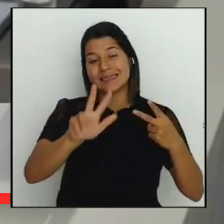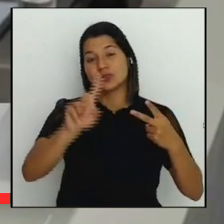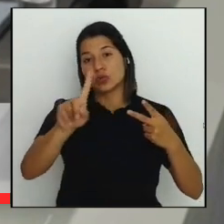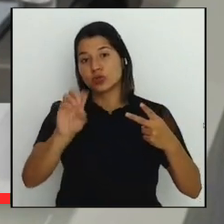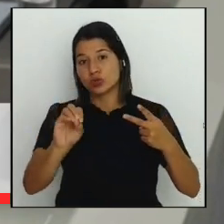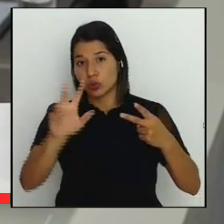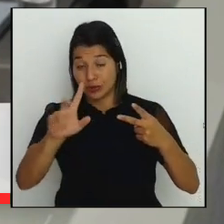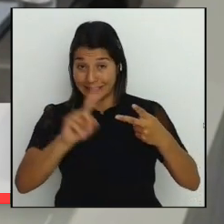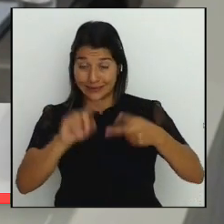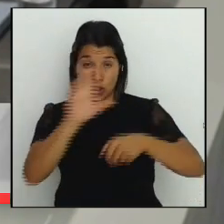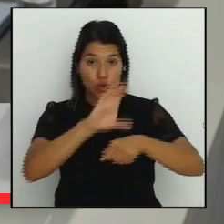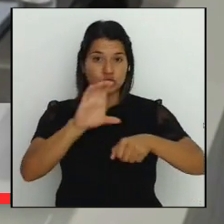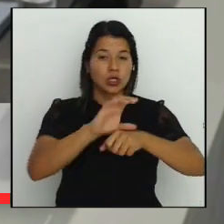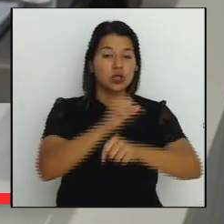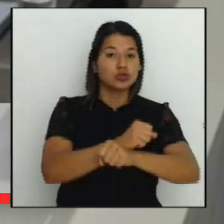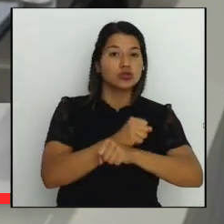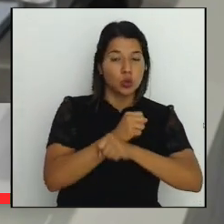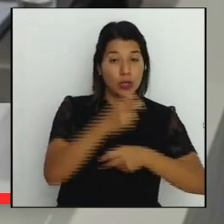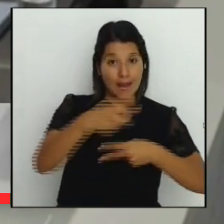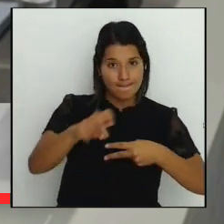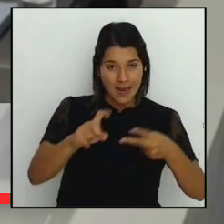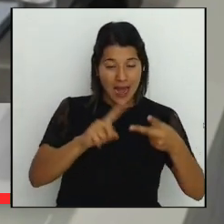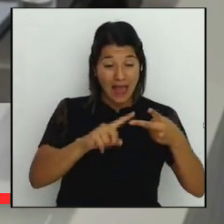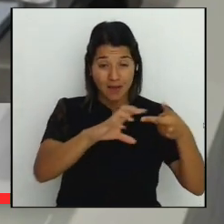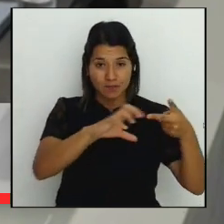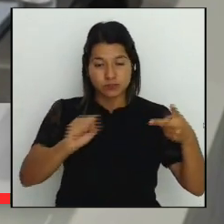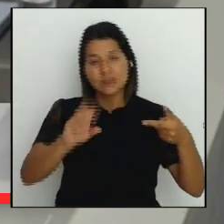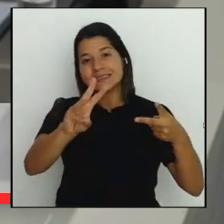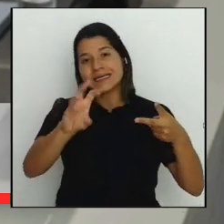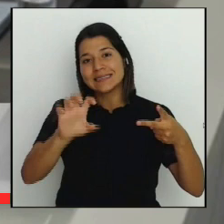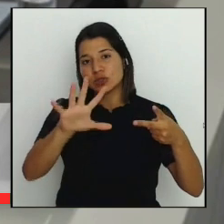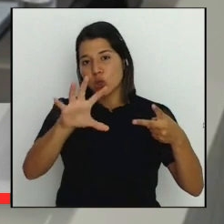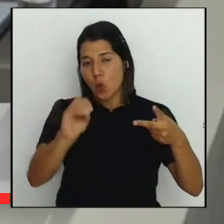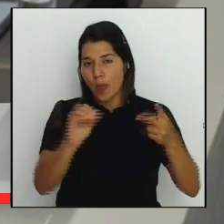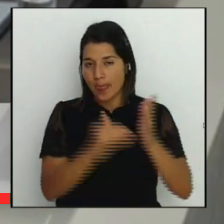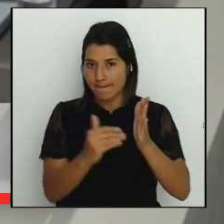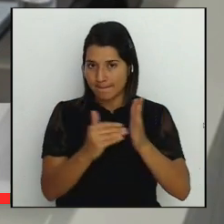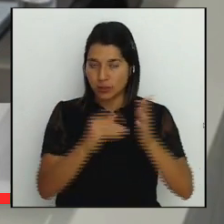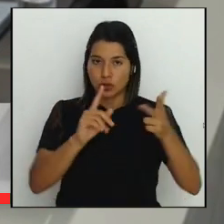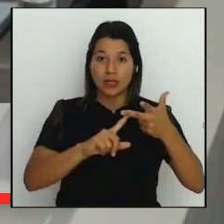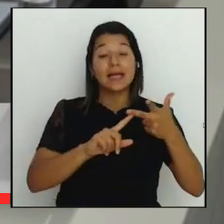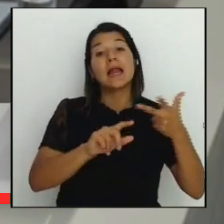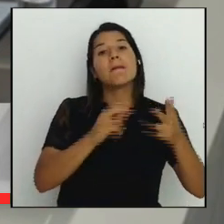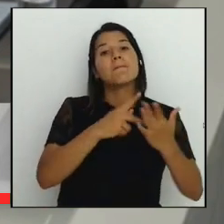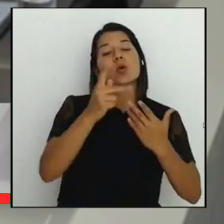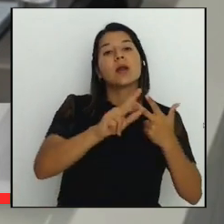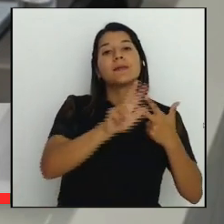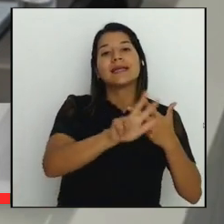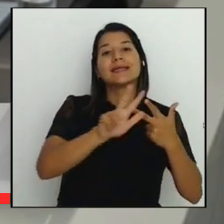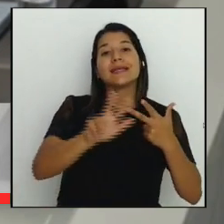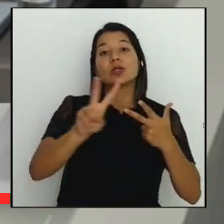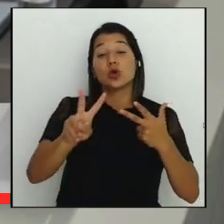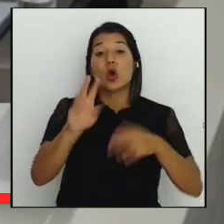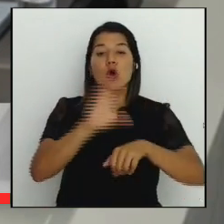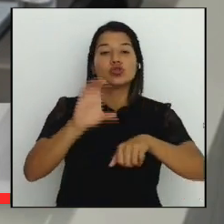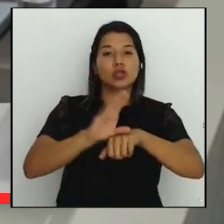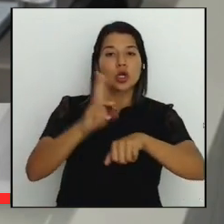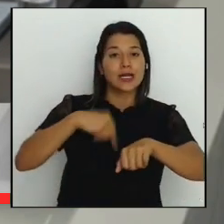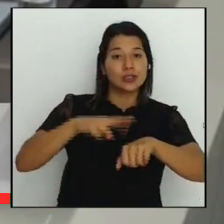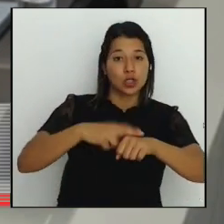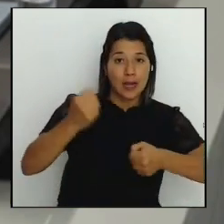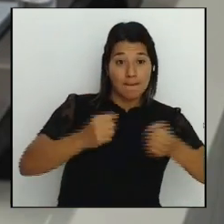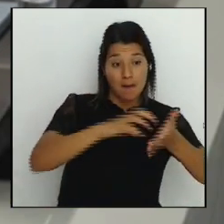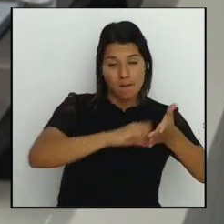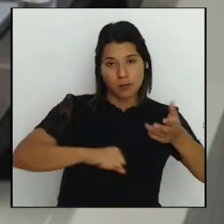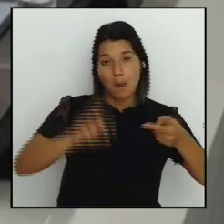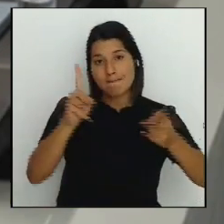con 650 millones. El programa 332, que es el Consejo Nacional de Vialidad, con 1.500 millones. Y